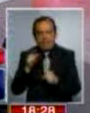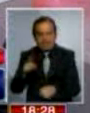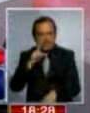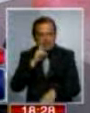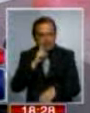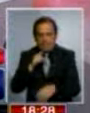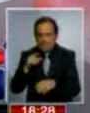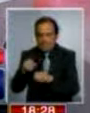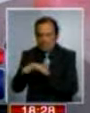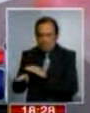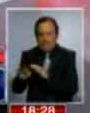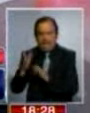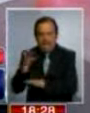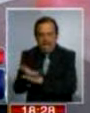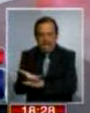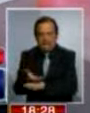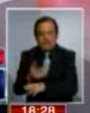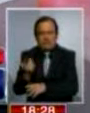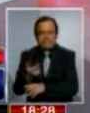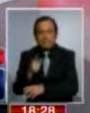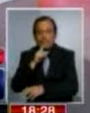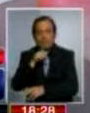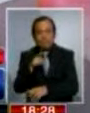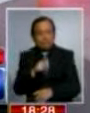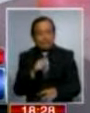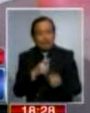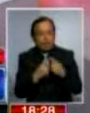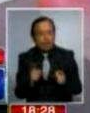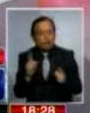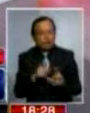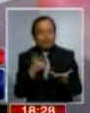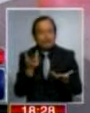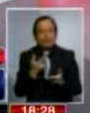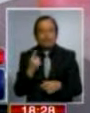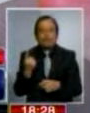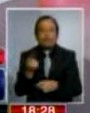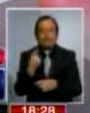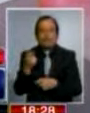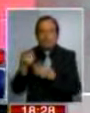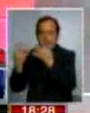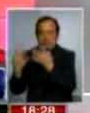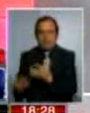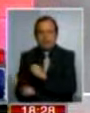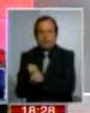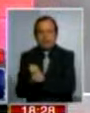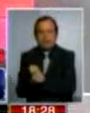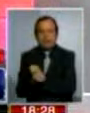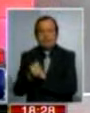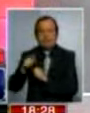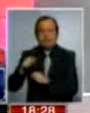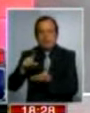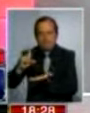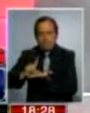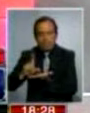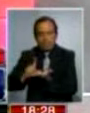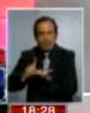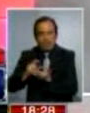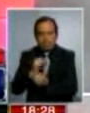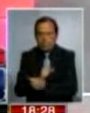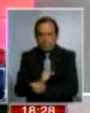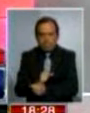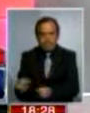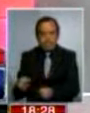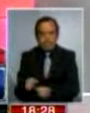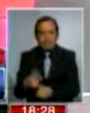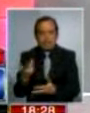siempre dispuestos en esos tipos de penales. Yo creo que la pregunta es otra. ¿Qué hacen los privados de libertad bajo la cuota de inundación? Eso no puede ser. Si